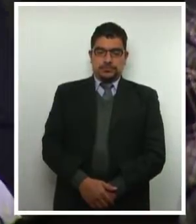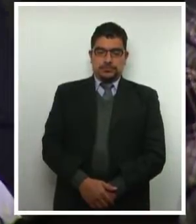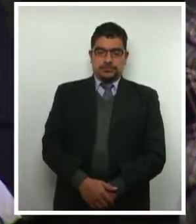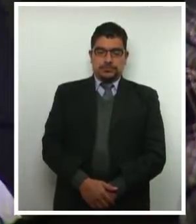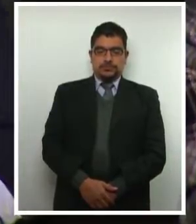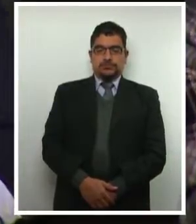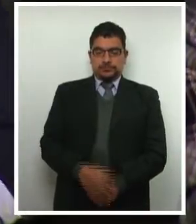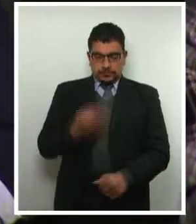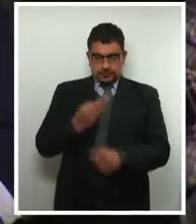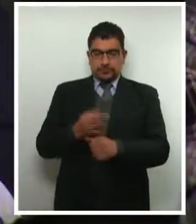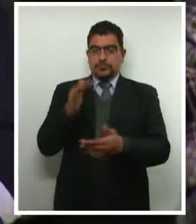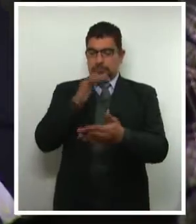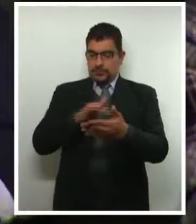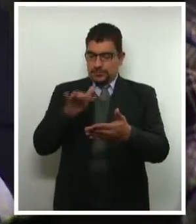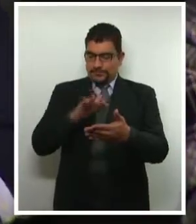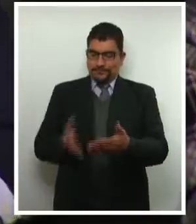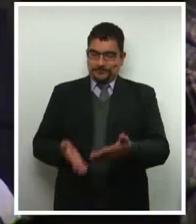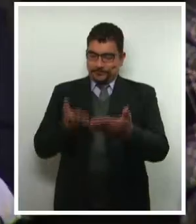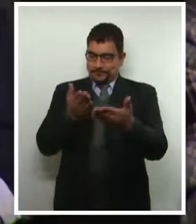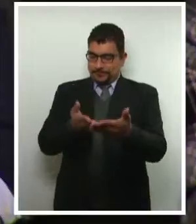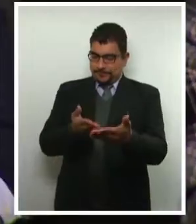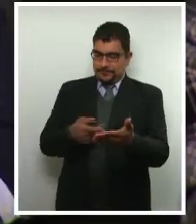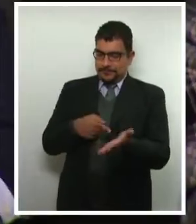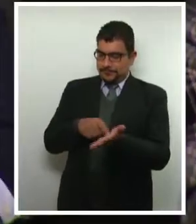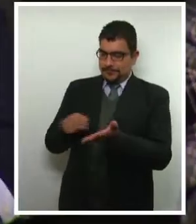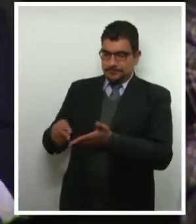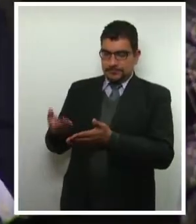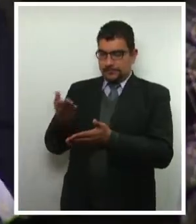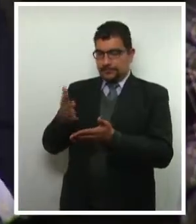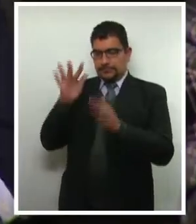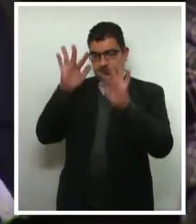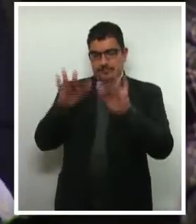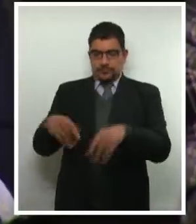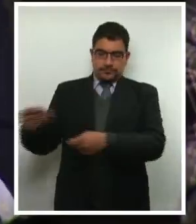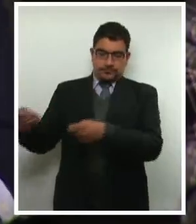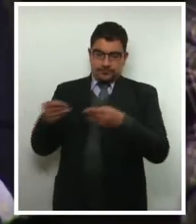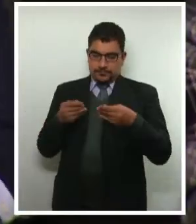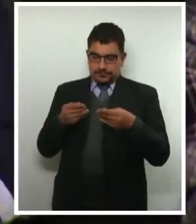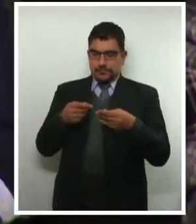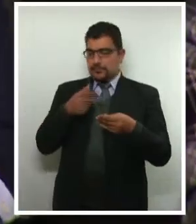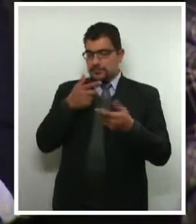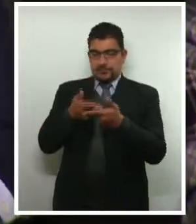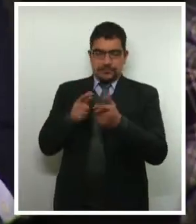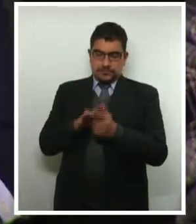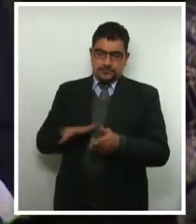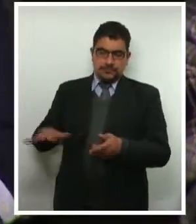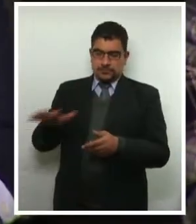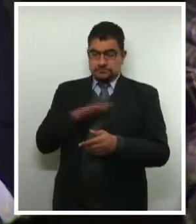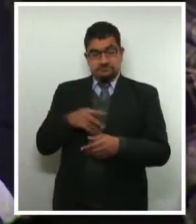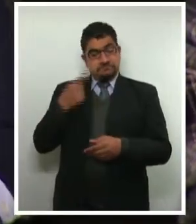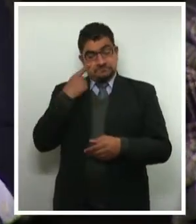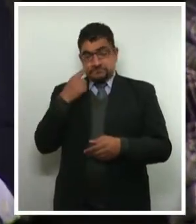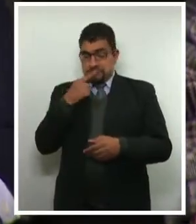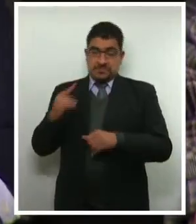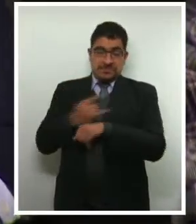Voy a dar lectura a este documento que me ha hecho llegar un grupo bastante